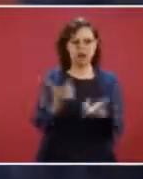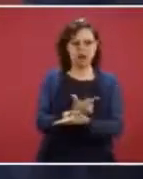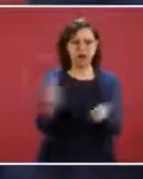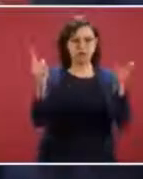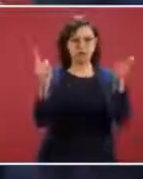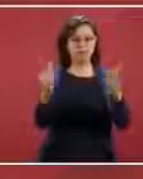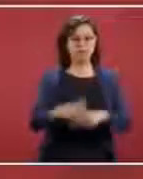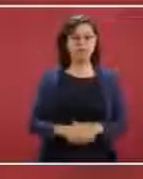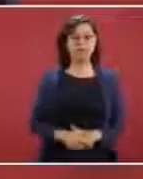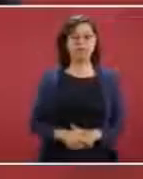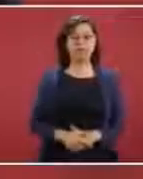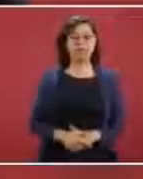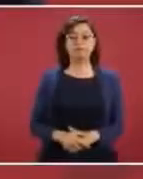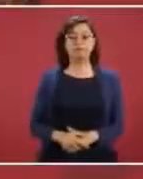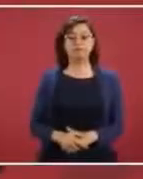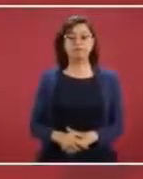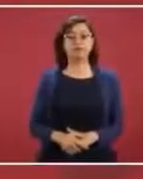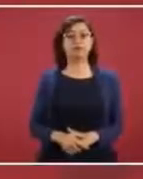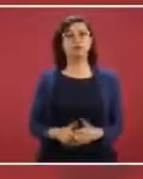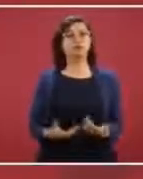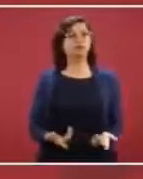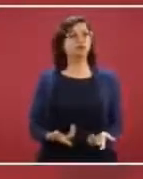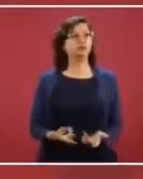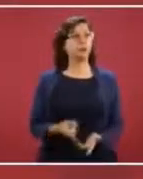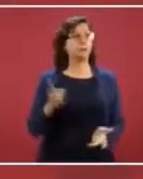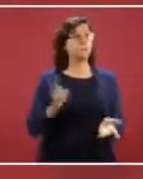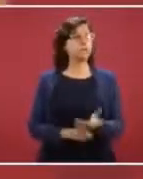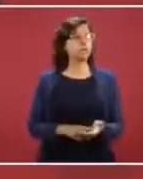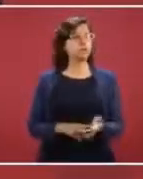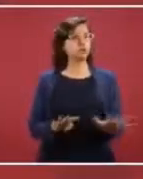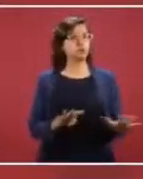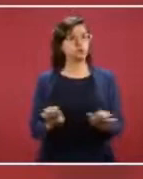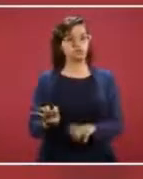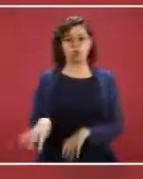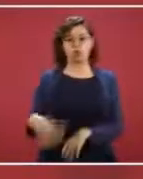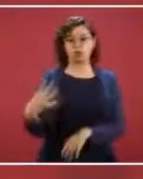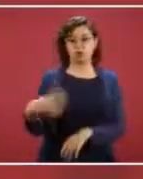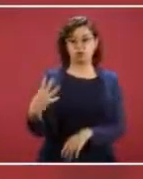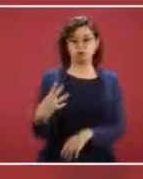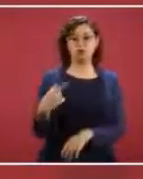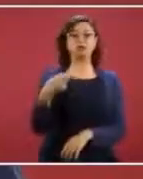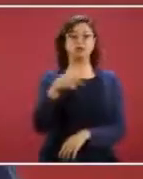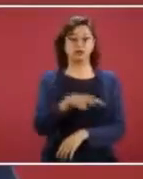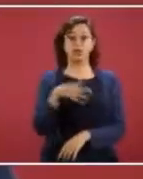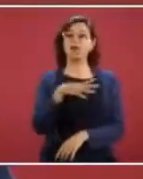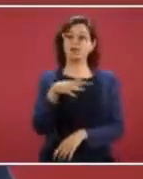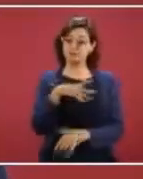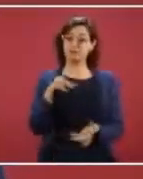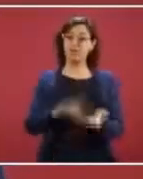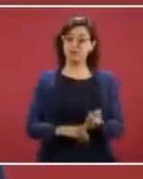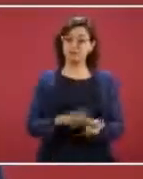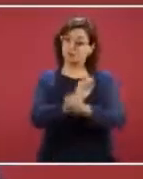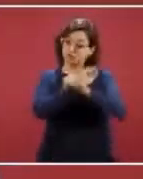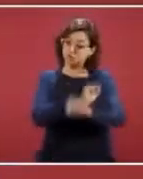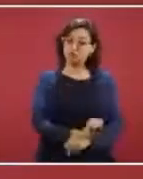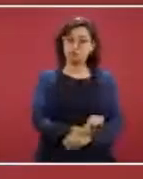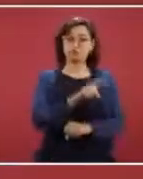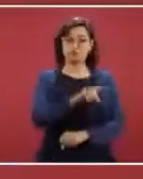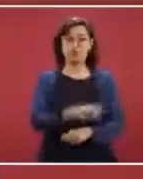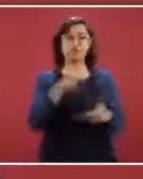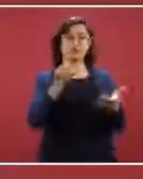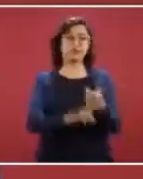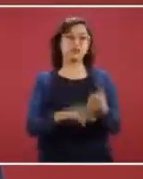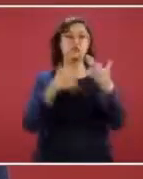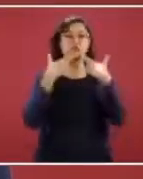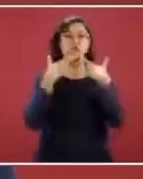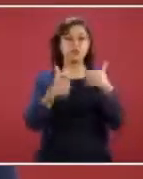porque hasta 1914 habían peones acasillados esclavos en las